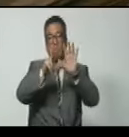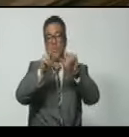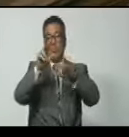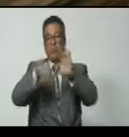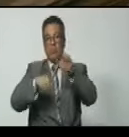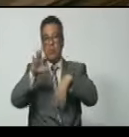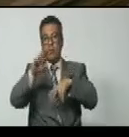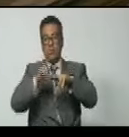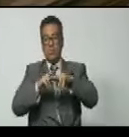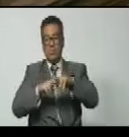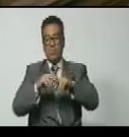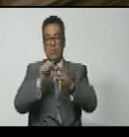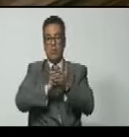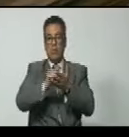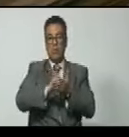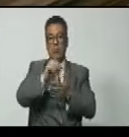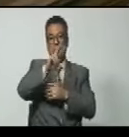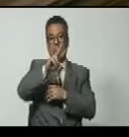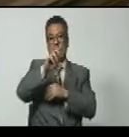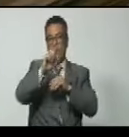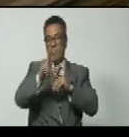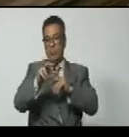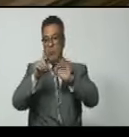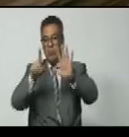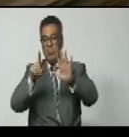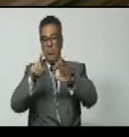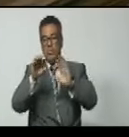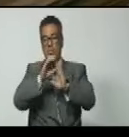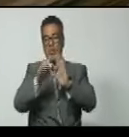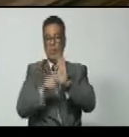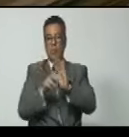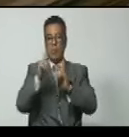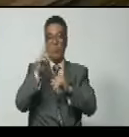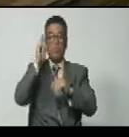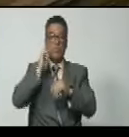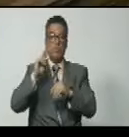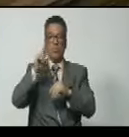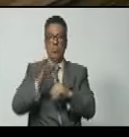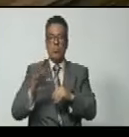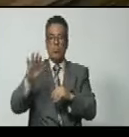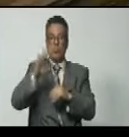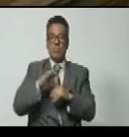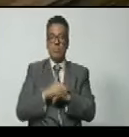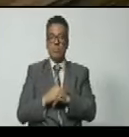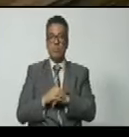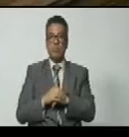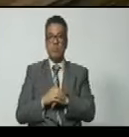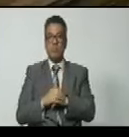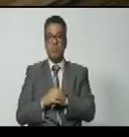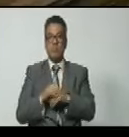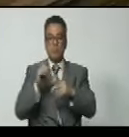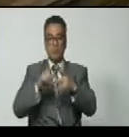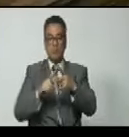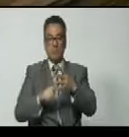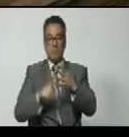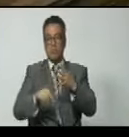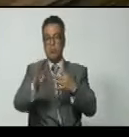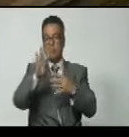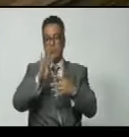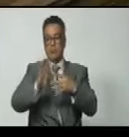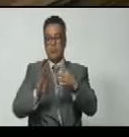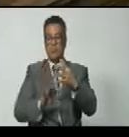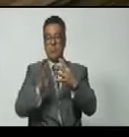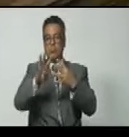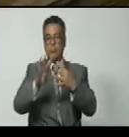numeral 15 del artículo 236 de la Constitución de la República Bolivariana de Venezuela. Punto número